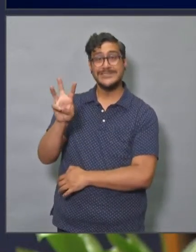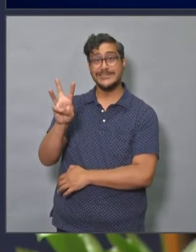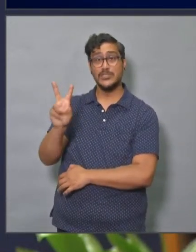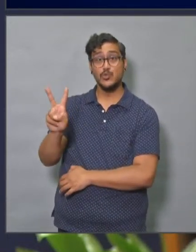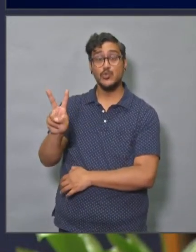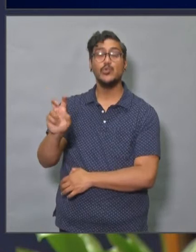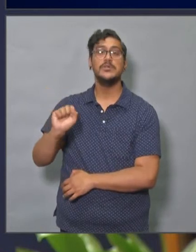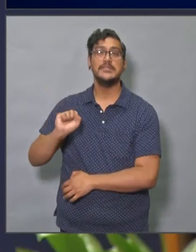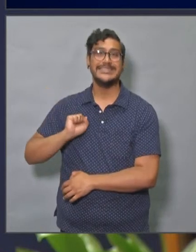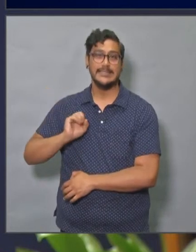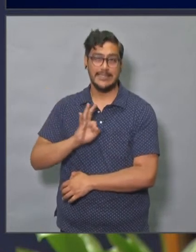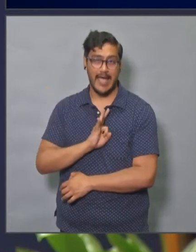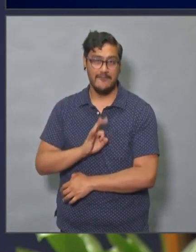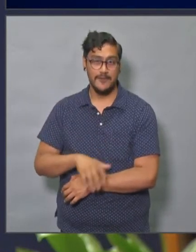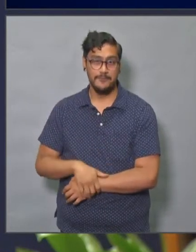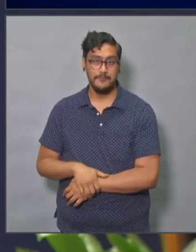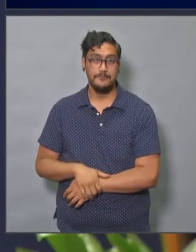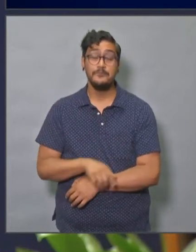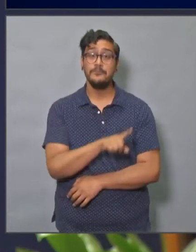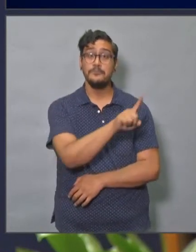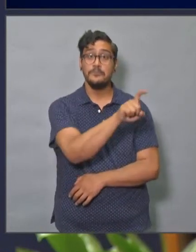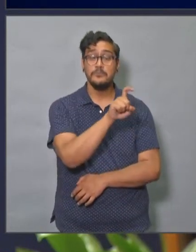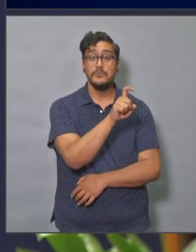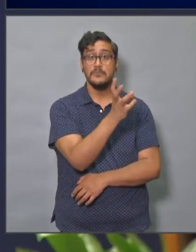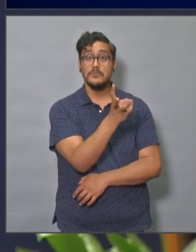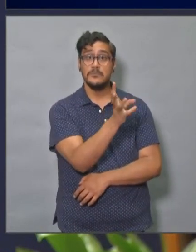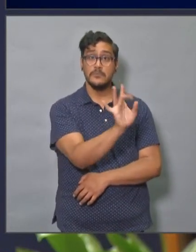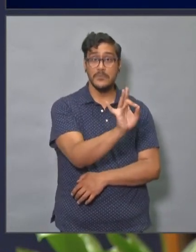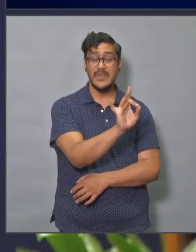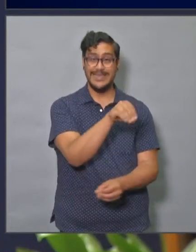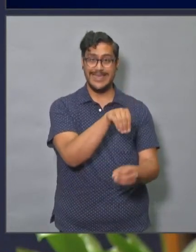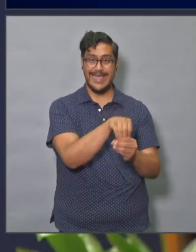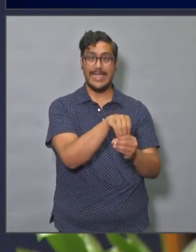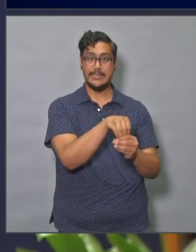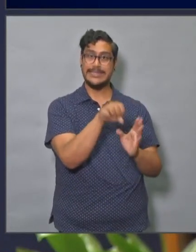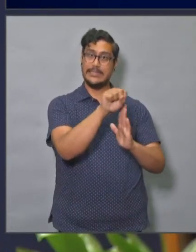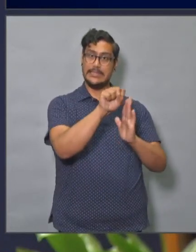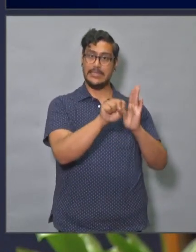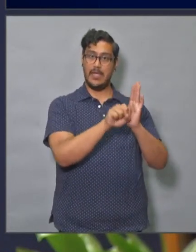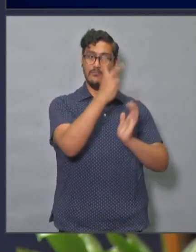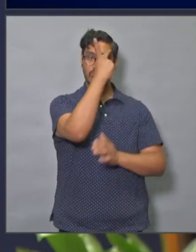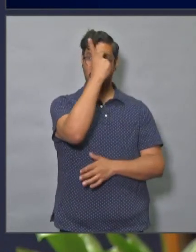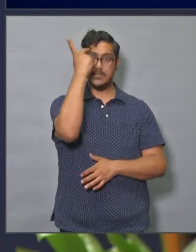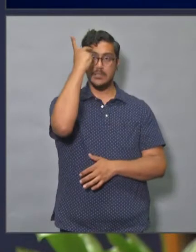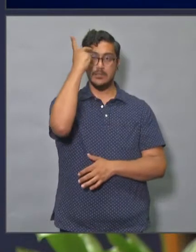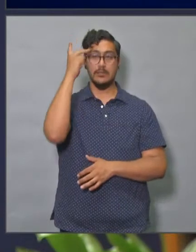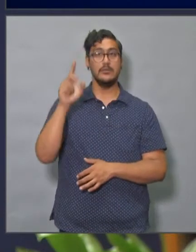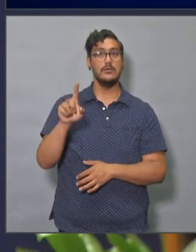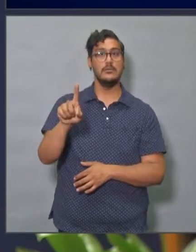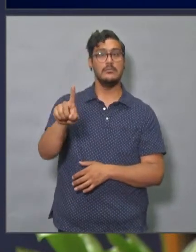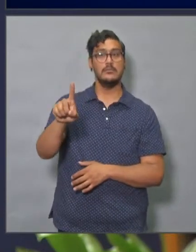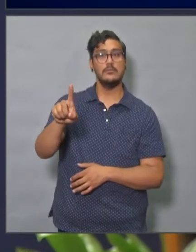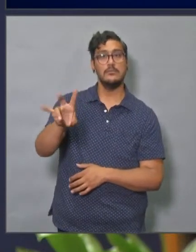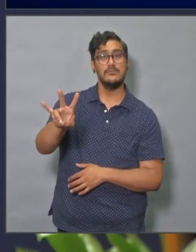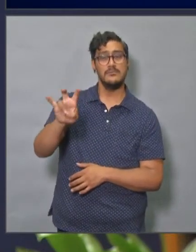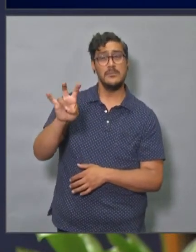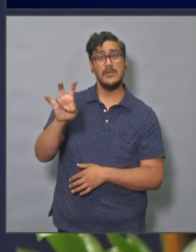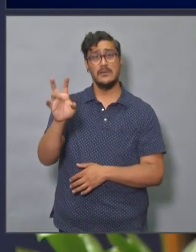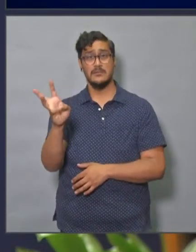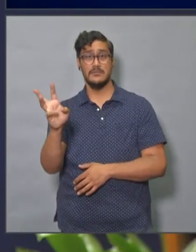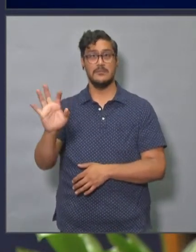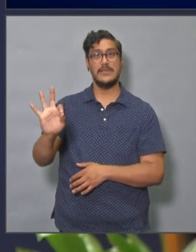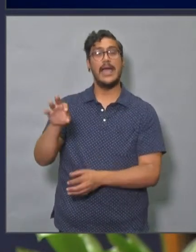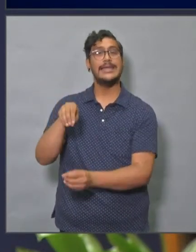empleados. Hay 178 casos en las prisiones estatales y 759 casos en